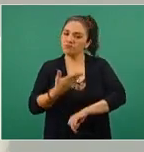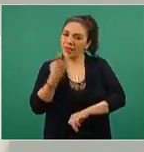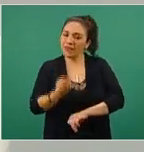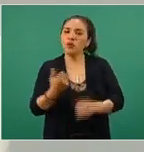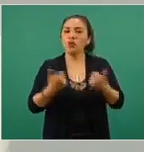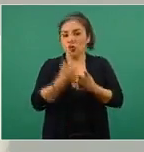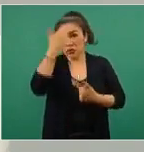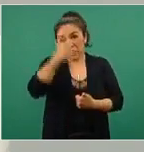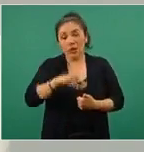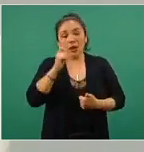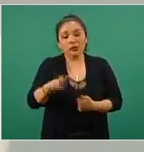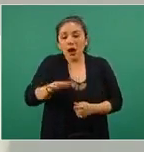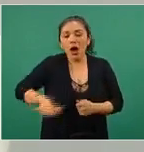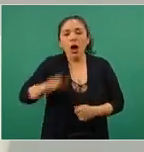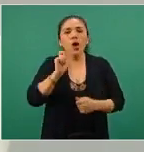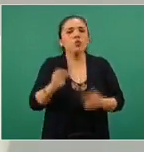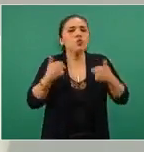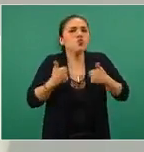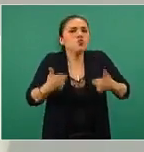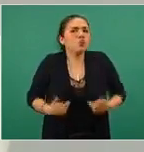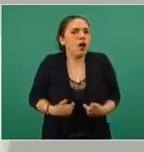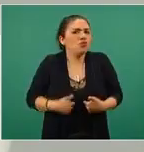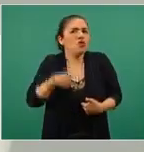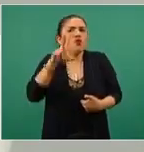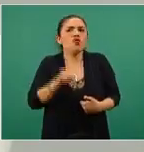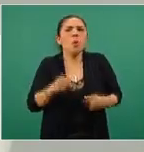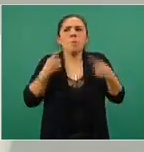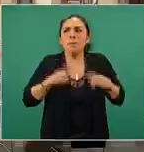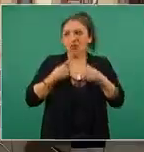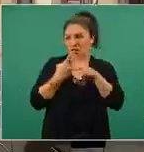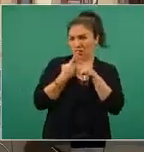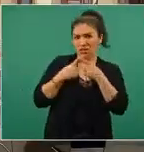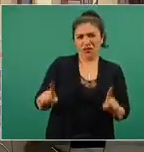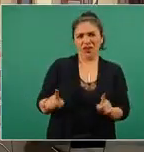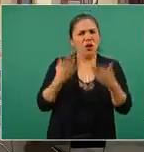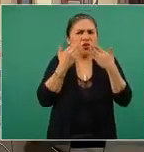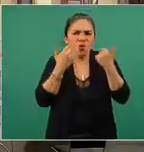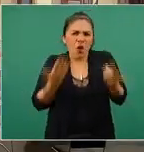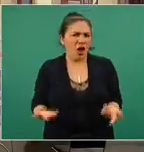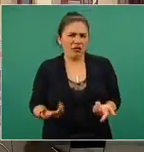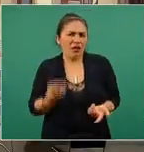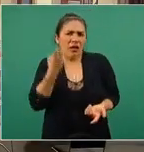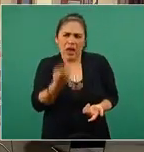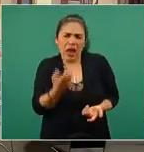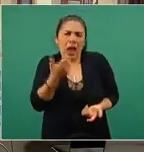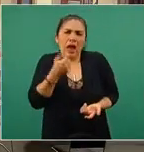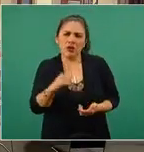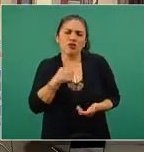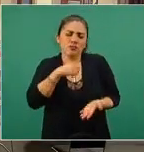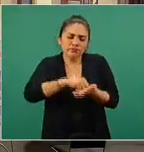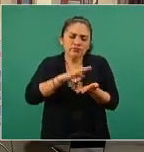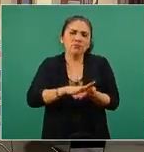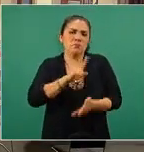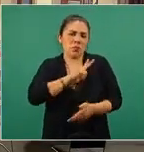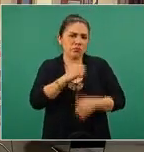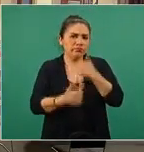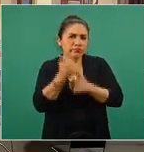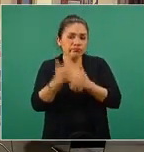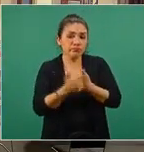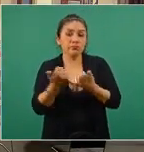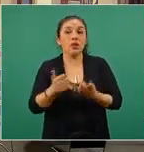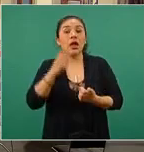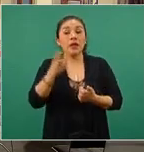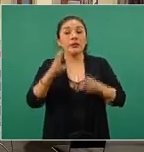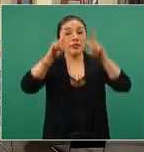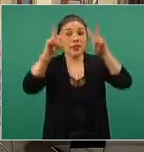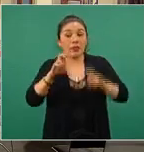sabiendo que estamos con seres humanos y no con personas diferentes. Ese es como hemos establecido nuestro reto. Para el tema